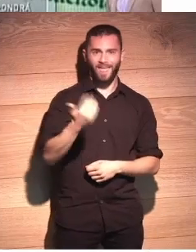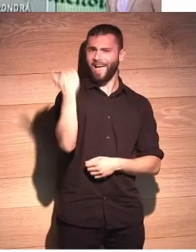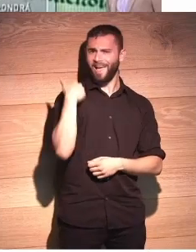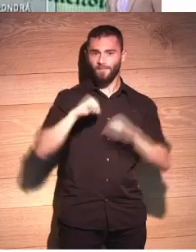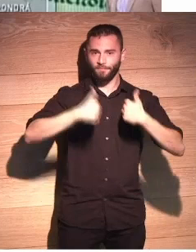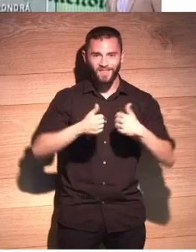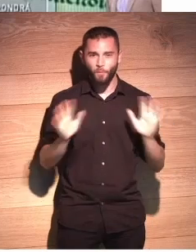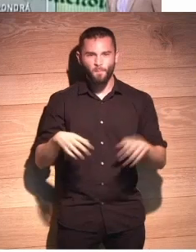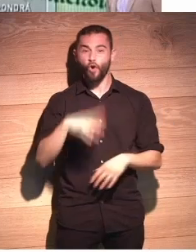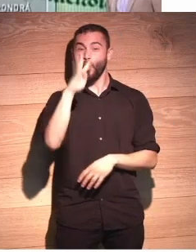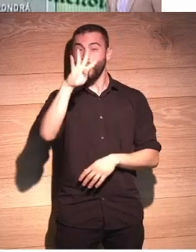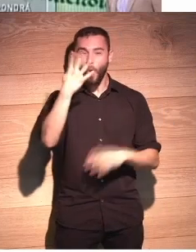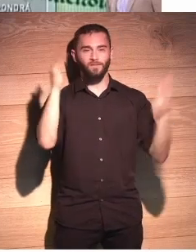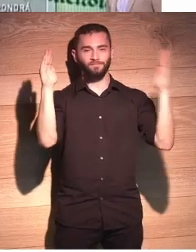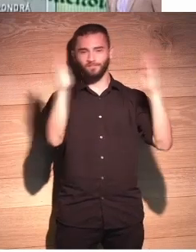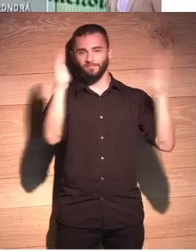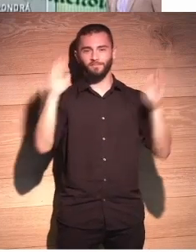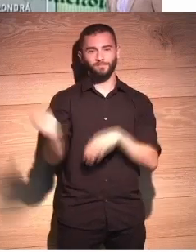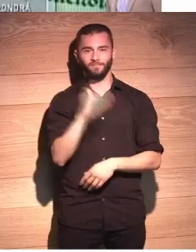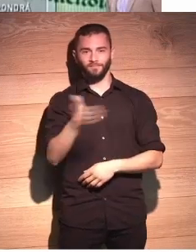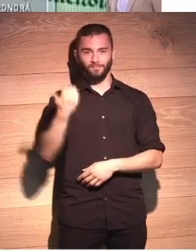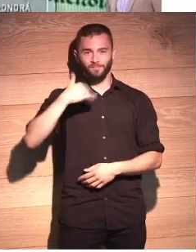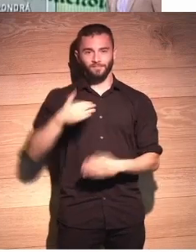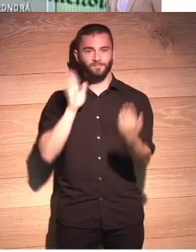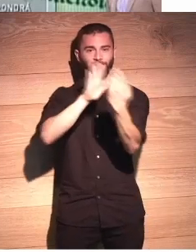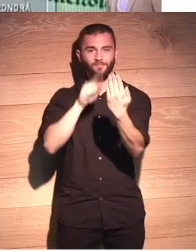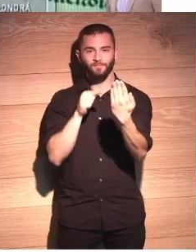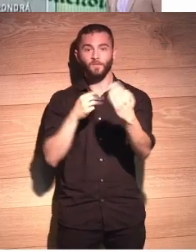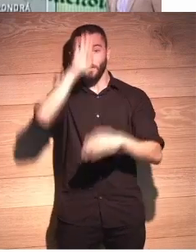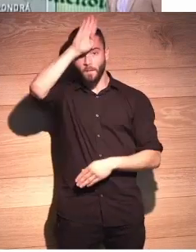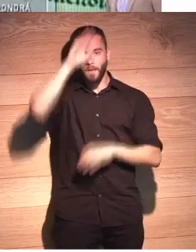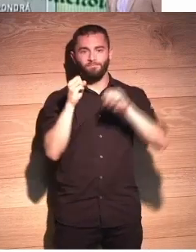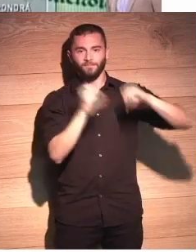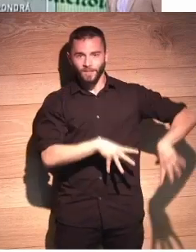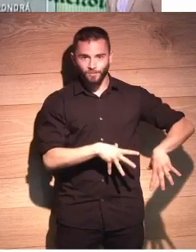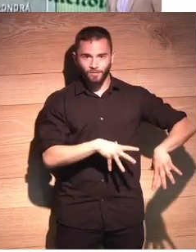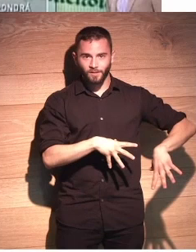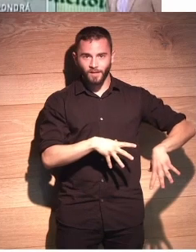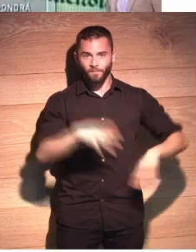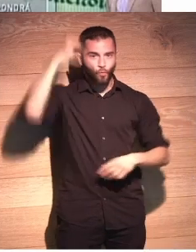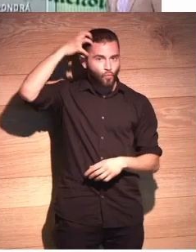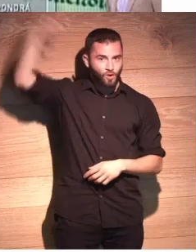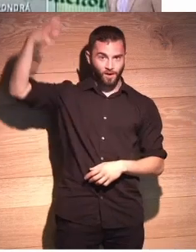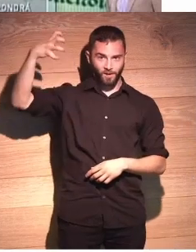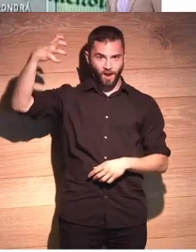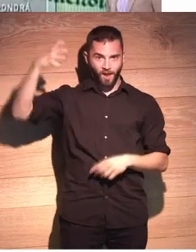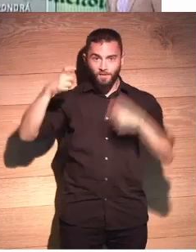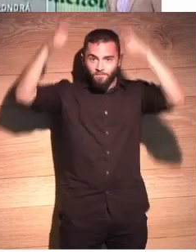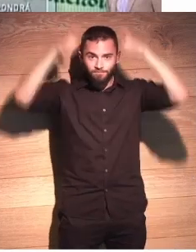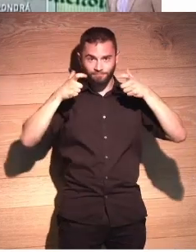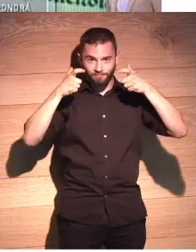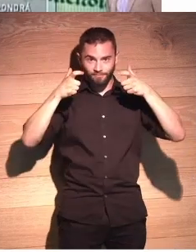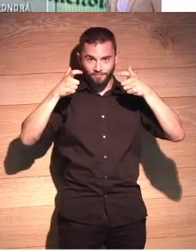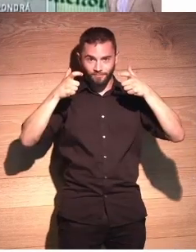casi 4 temporadas en las que hemos afrontado nada menos que la renuncia de un papa, la abdicación de un rey, la